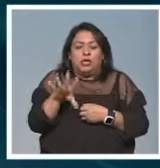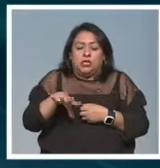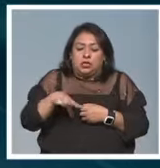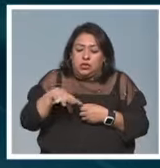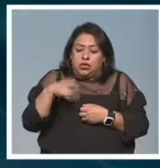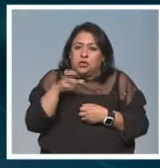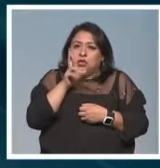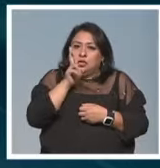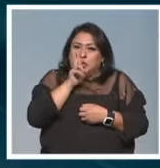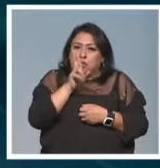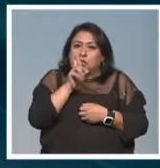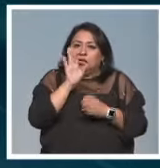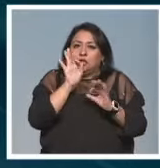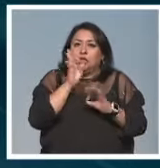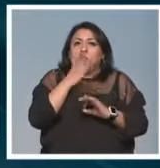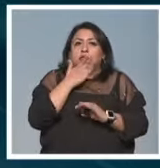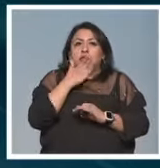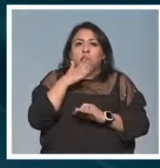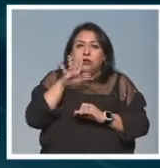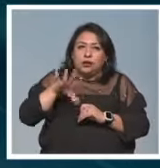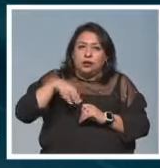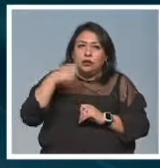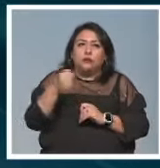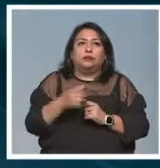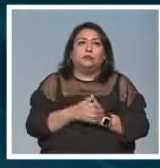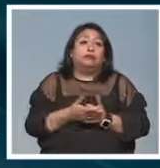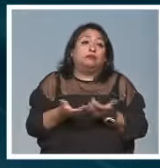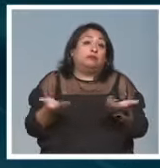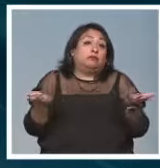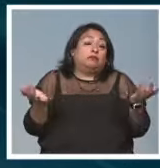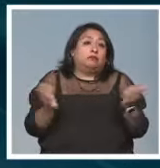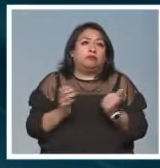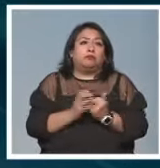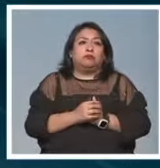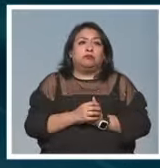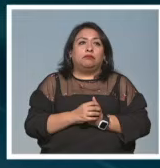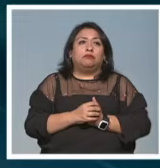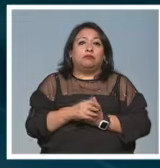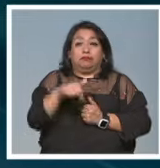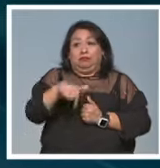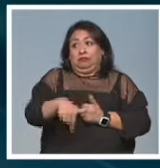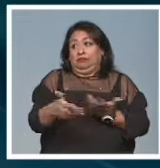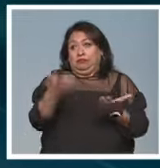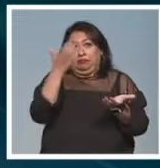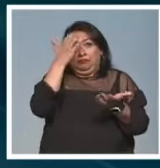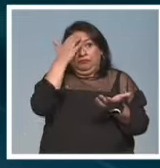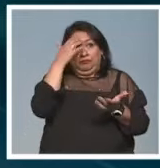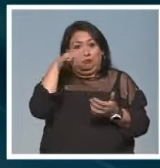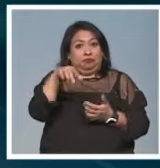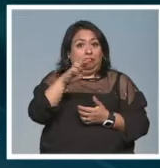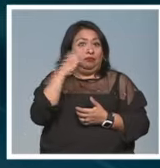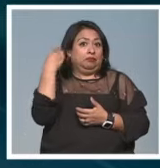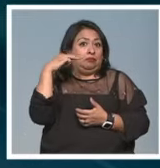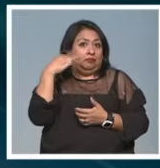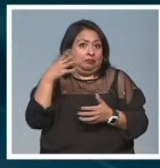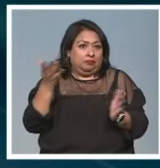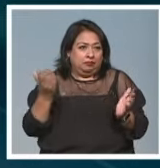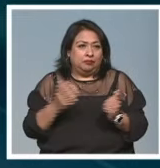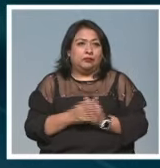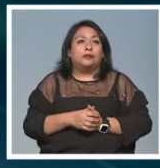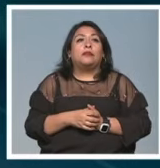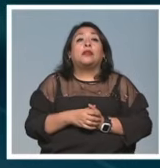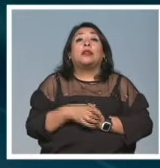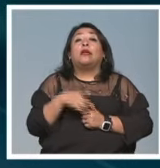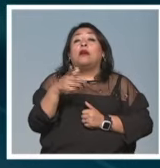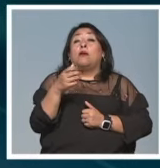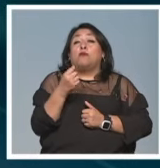de contestarlas lo mejor posible. Y pues, aquí conociendo Morelia.